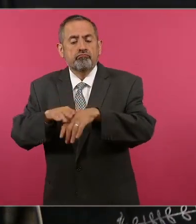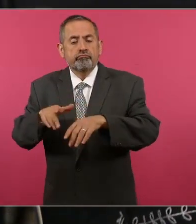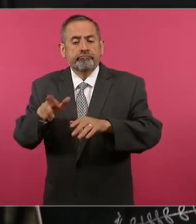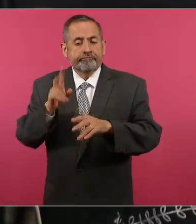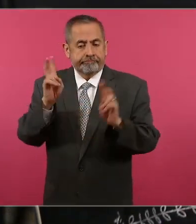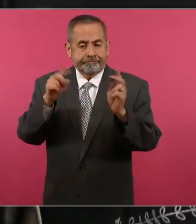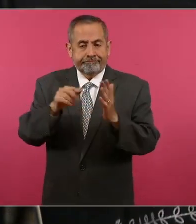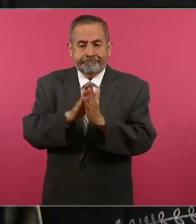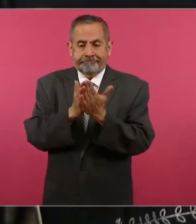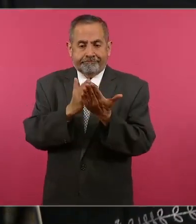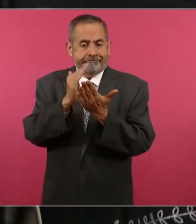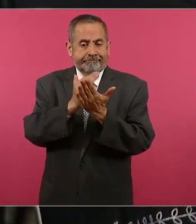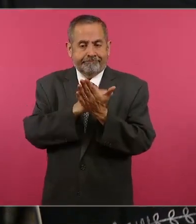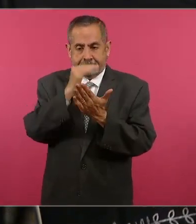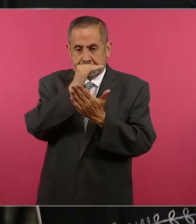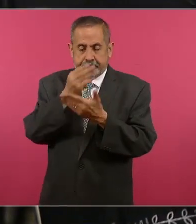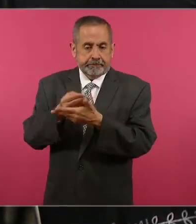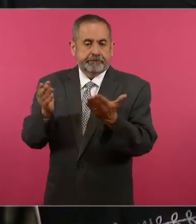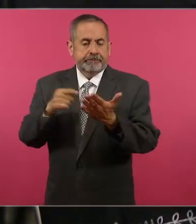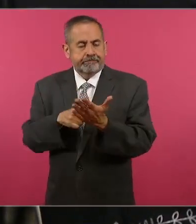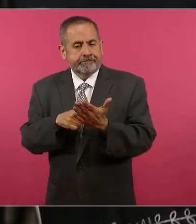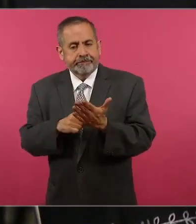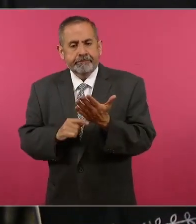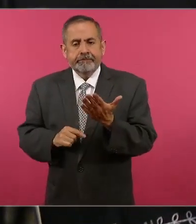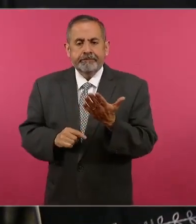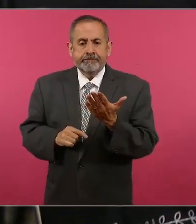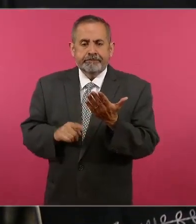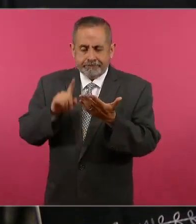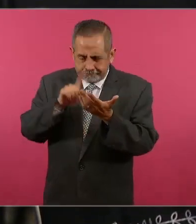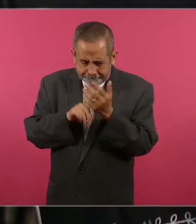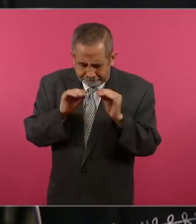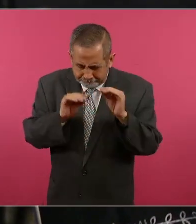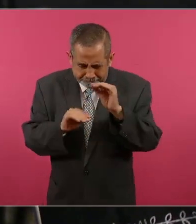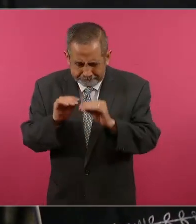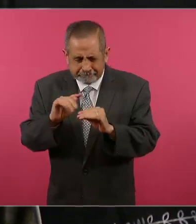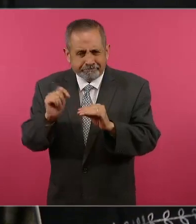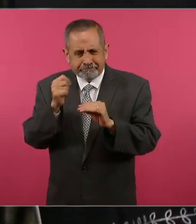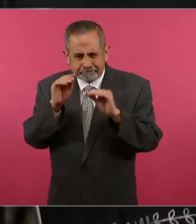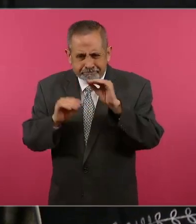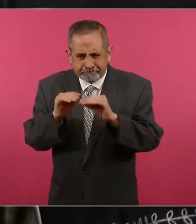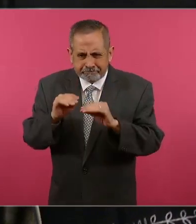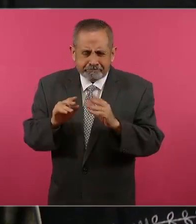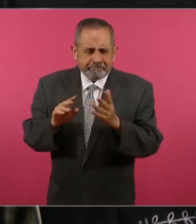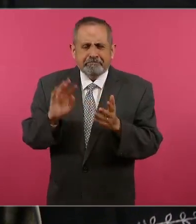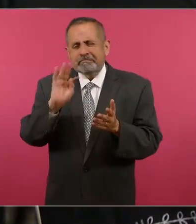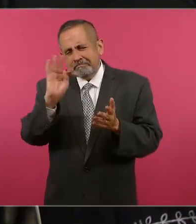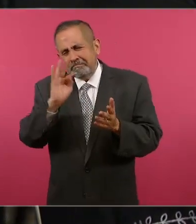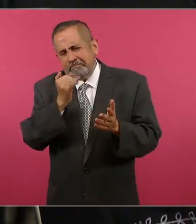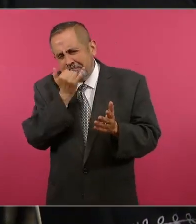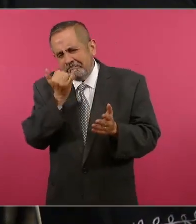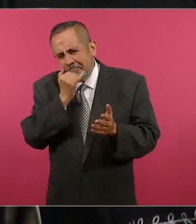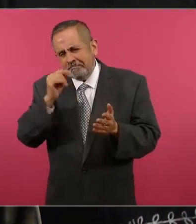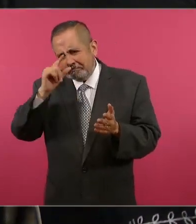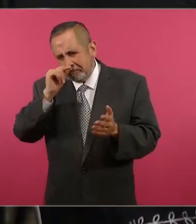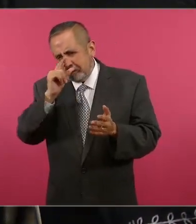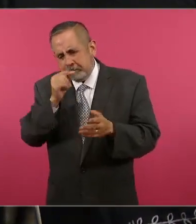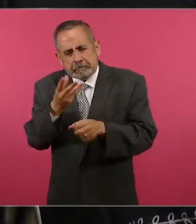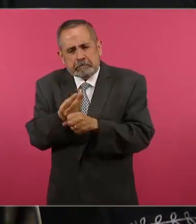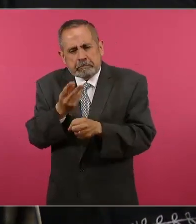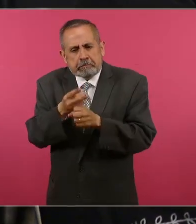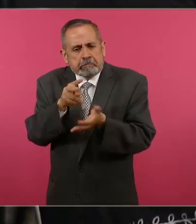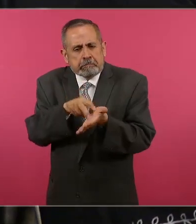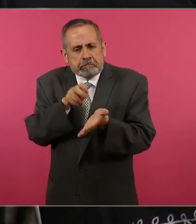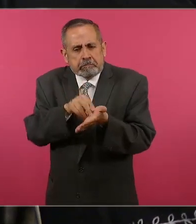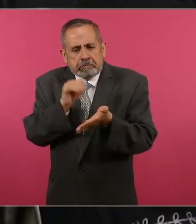de los libros de texto gratuitos es algo más técnico, en los cuales, bueno, sí puede haber errores que pueden irse subsanando,